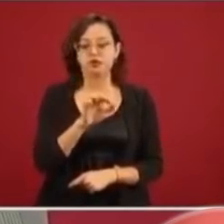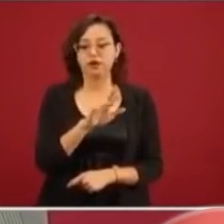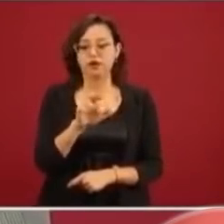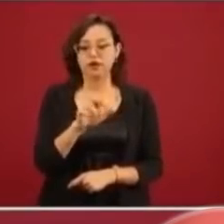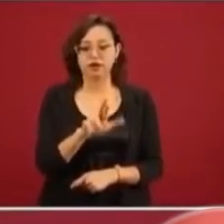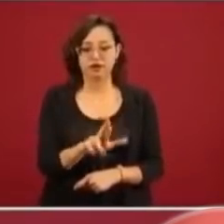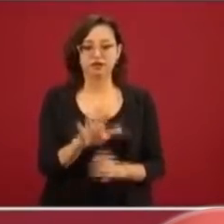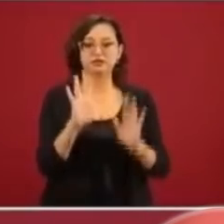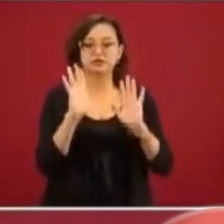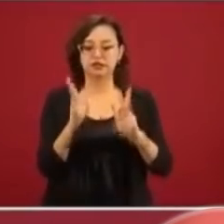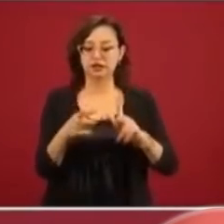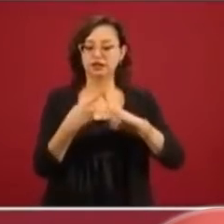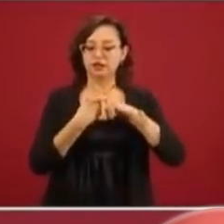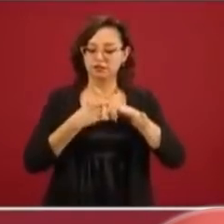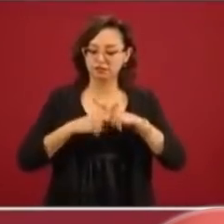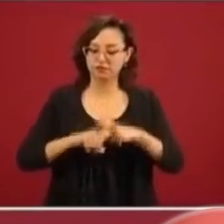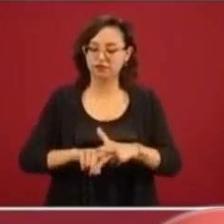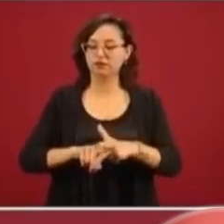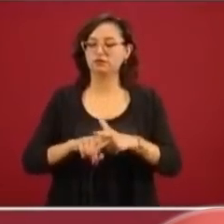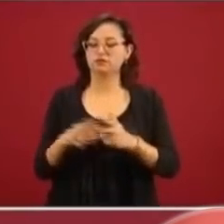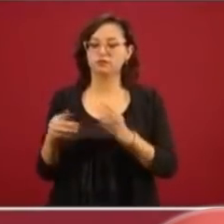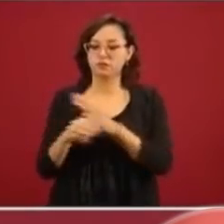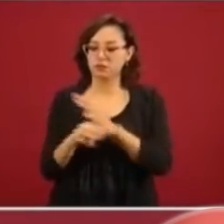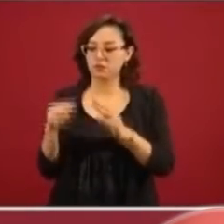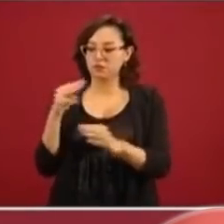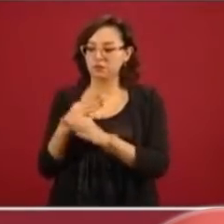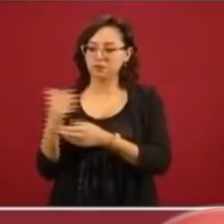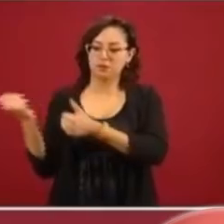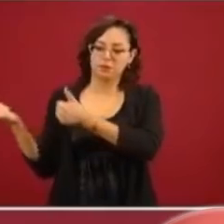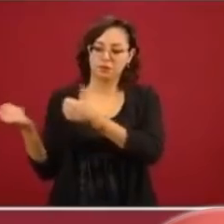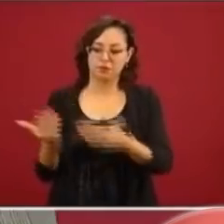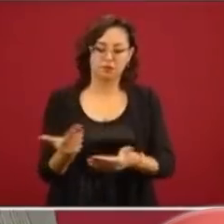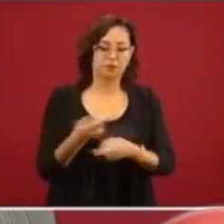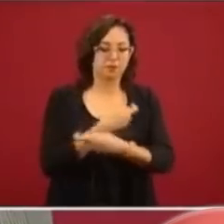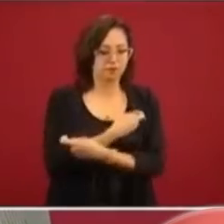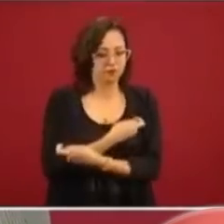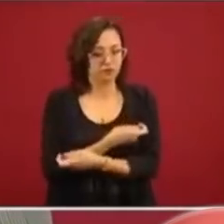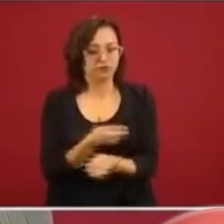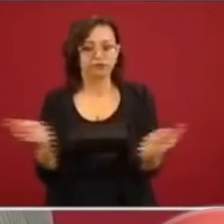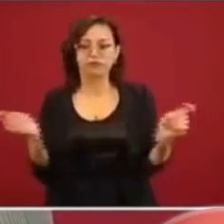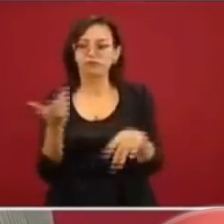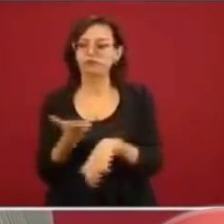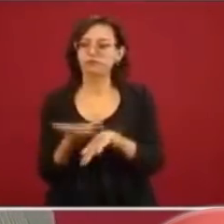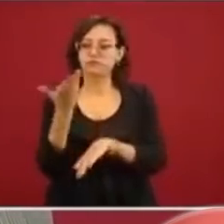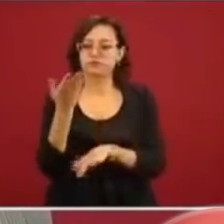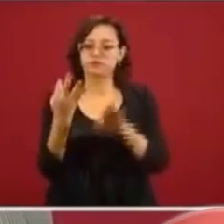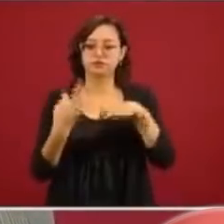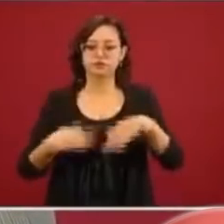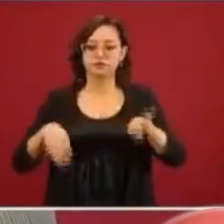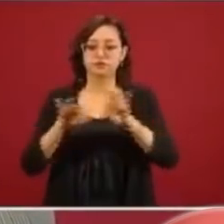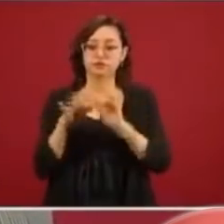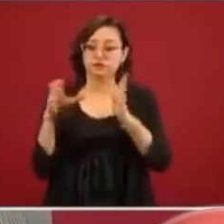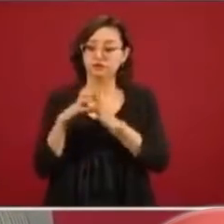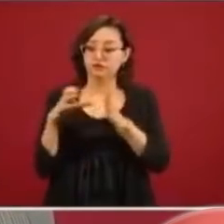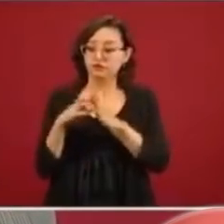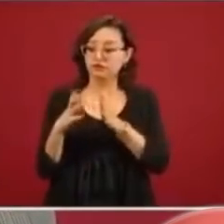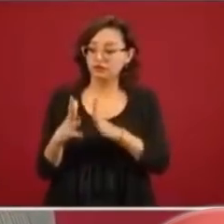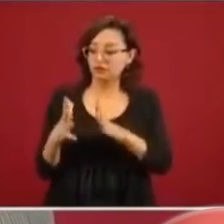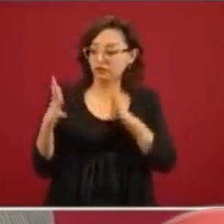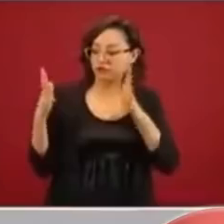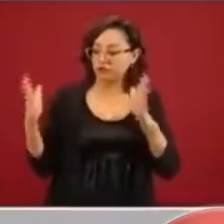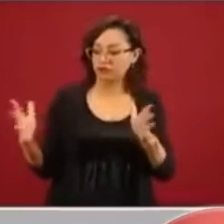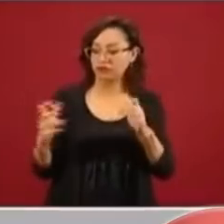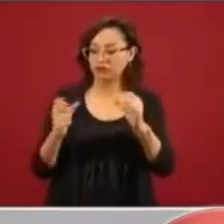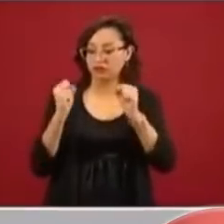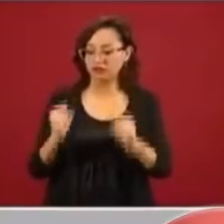puesto en camino. Y esto desde luego es importante distribuir, como ya mencionaron, cajas grandes con seguridad